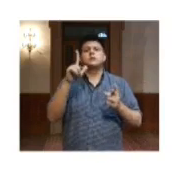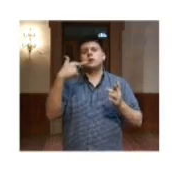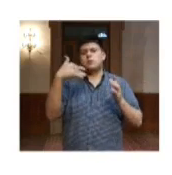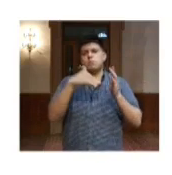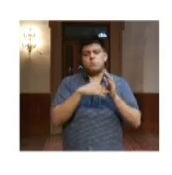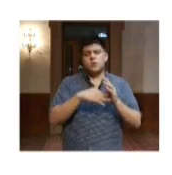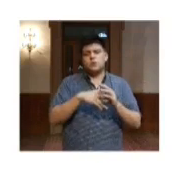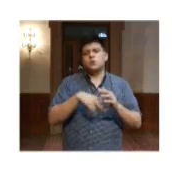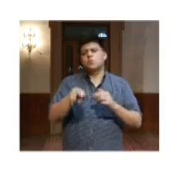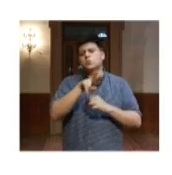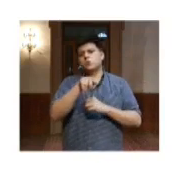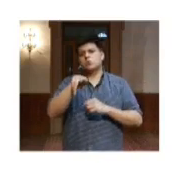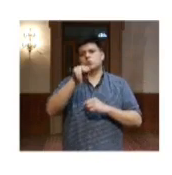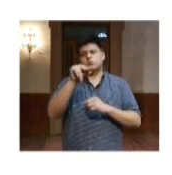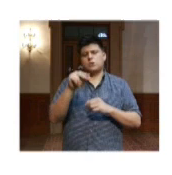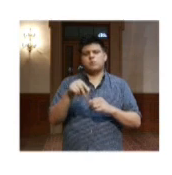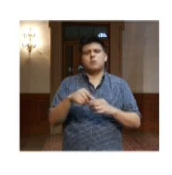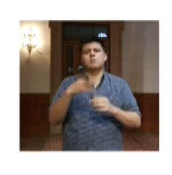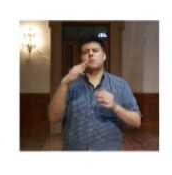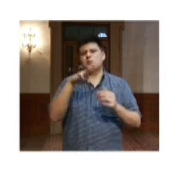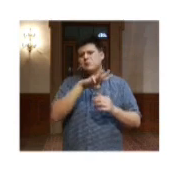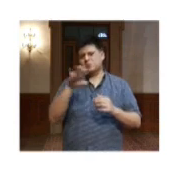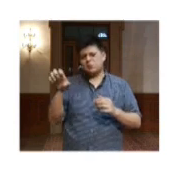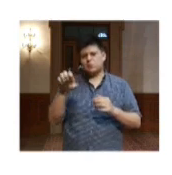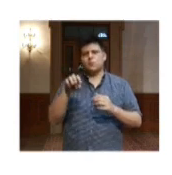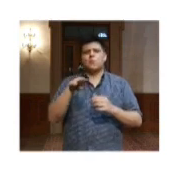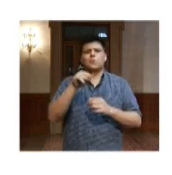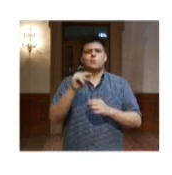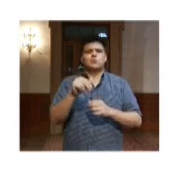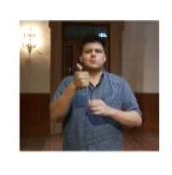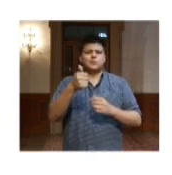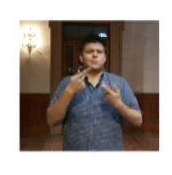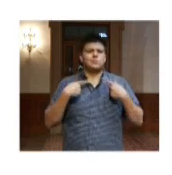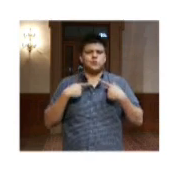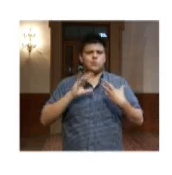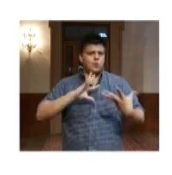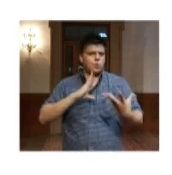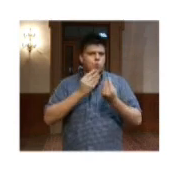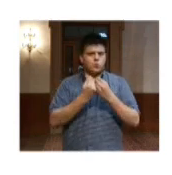7.679 negativos con 396 sospechosos y un gran total de